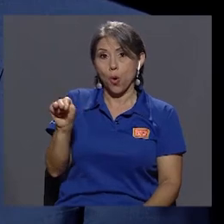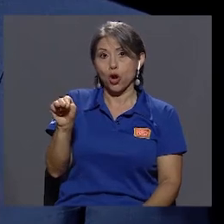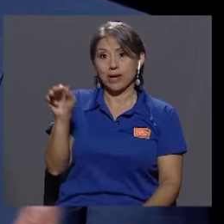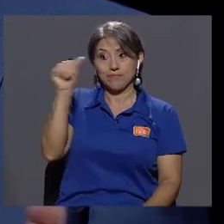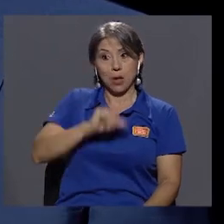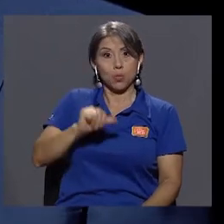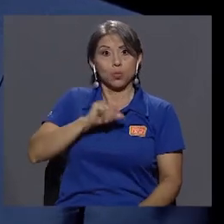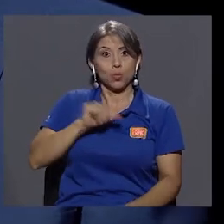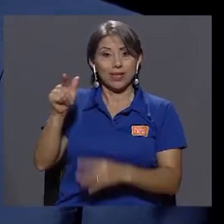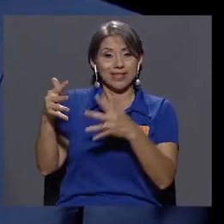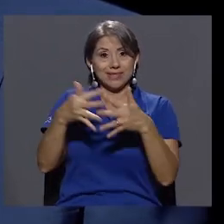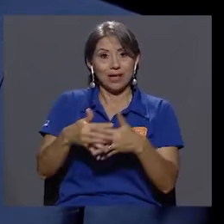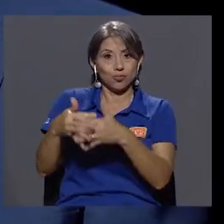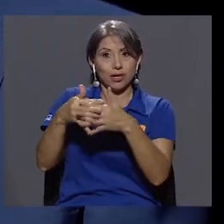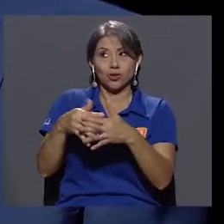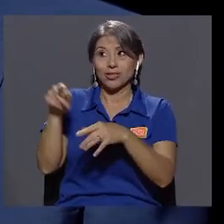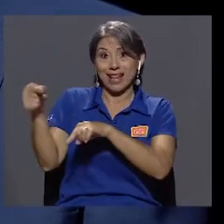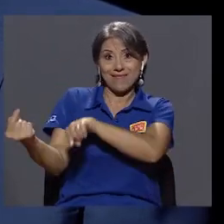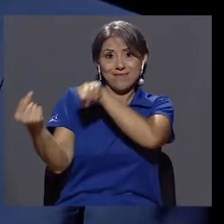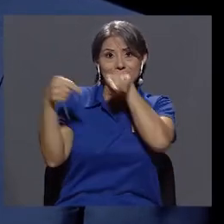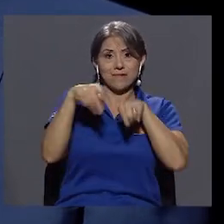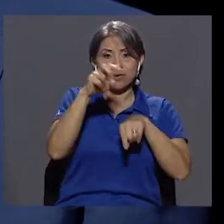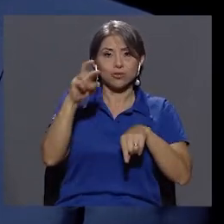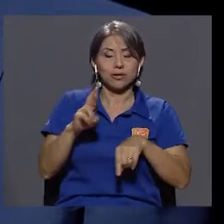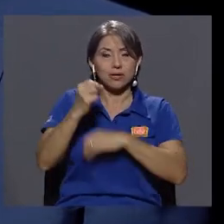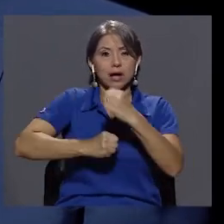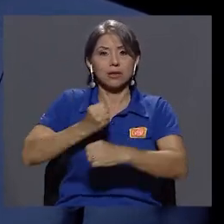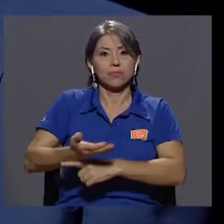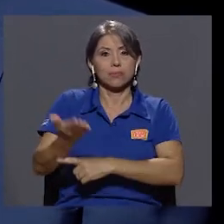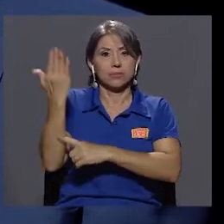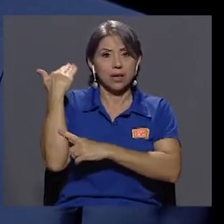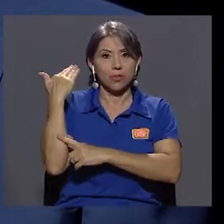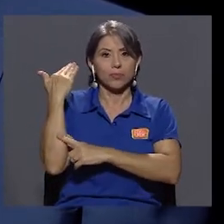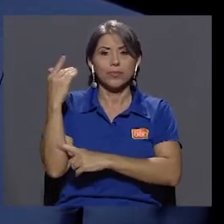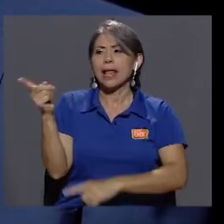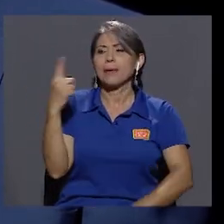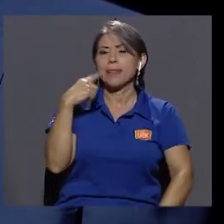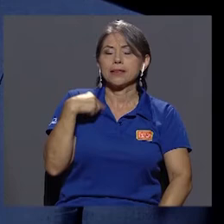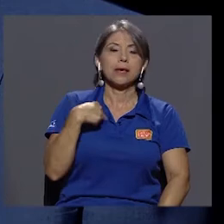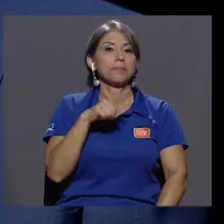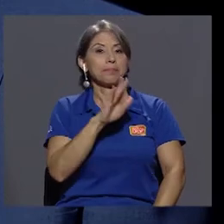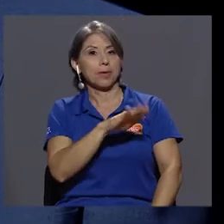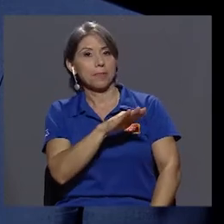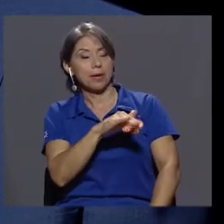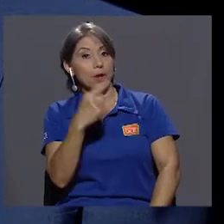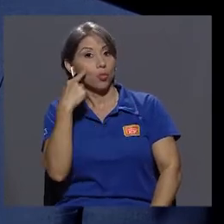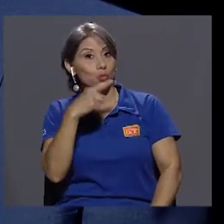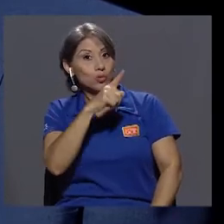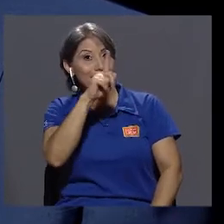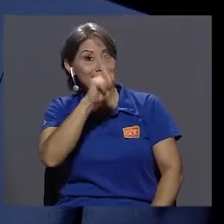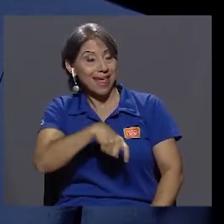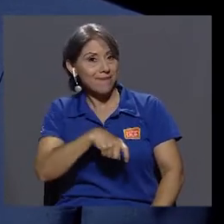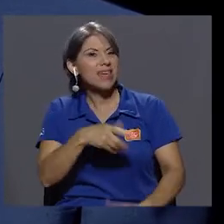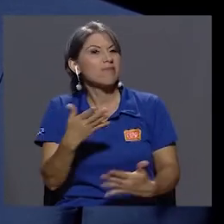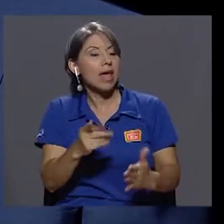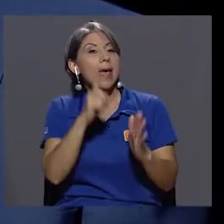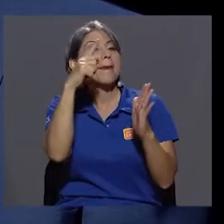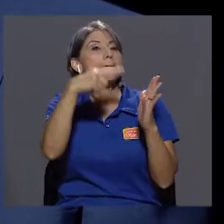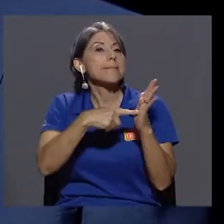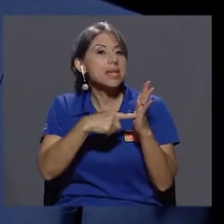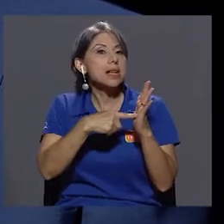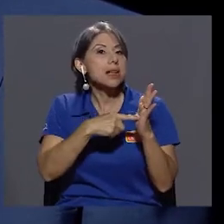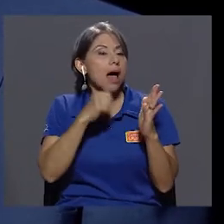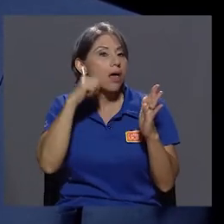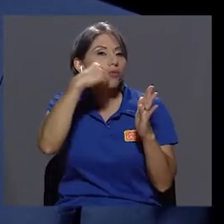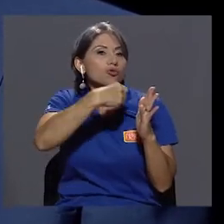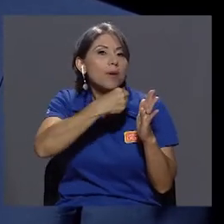que la tuvimos de visita aquí el año pasado me decía mire y fernando usted tiene que llegar a mil adultos mayores porque